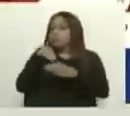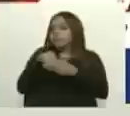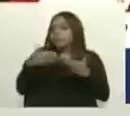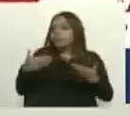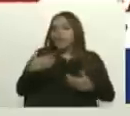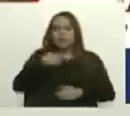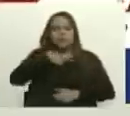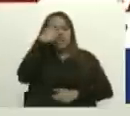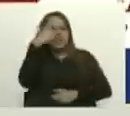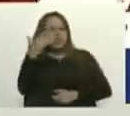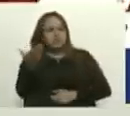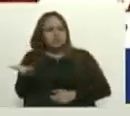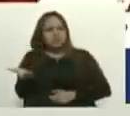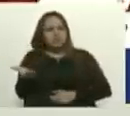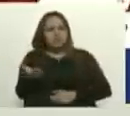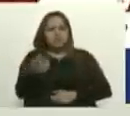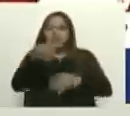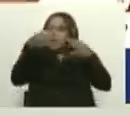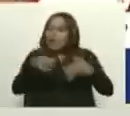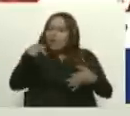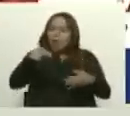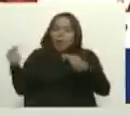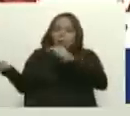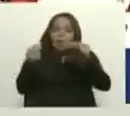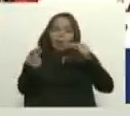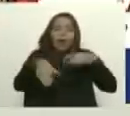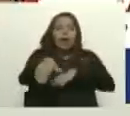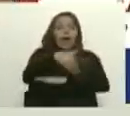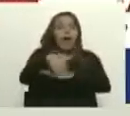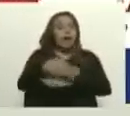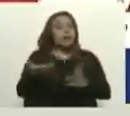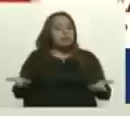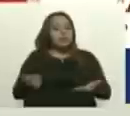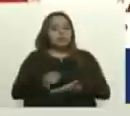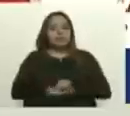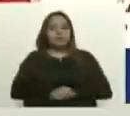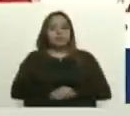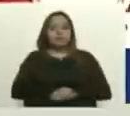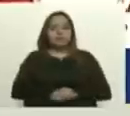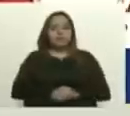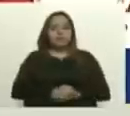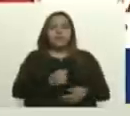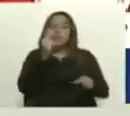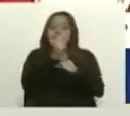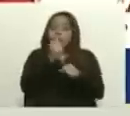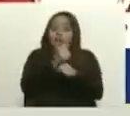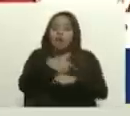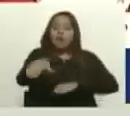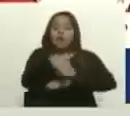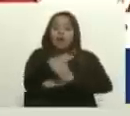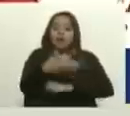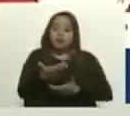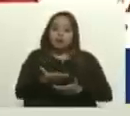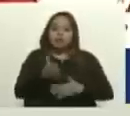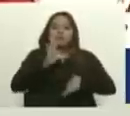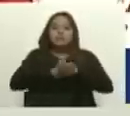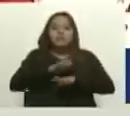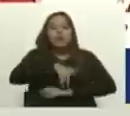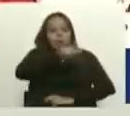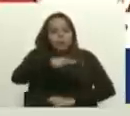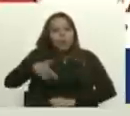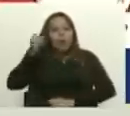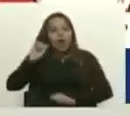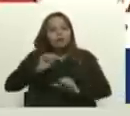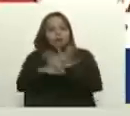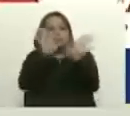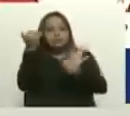va a ser un motivo, esto va a ser debate en la calle, de trabajo en la calle, porque nuestro pueblo sí tiene